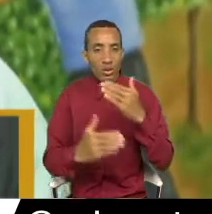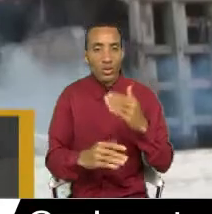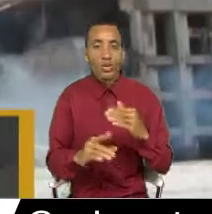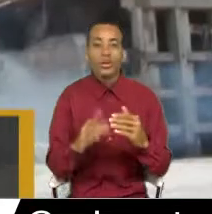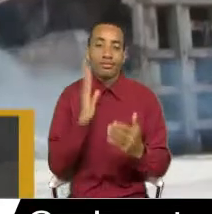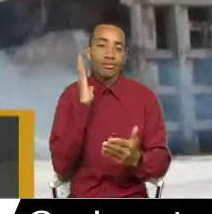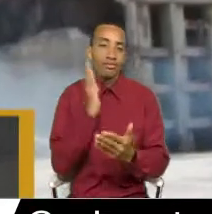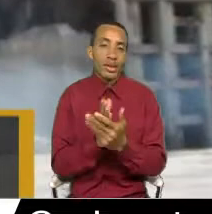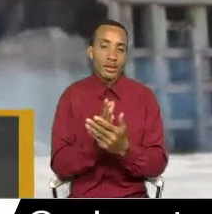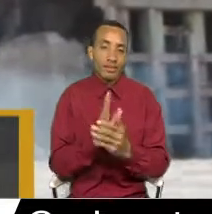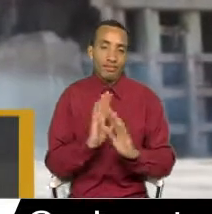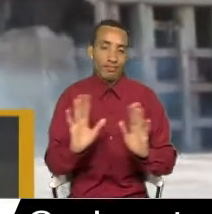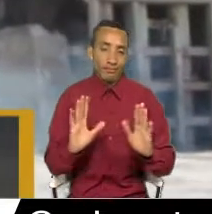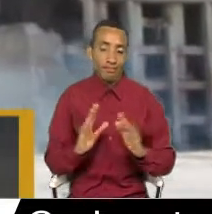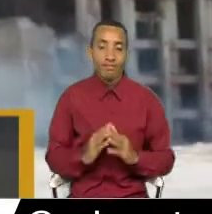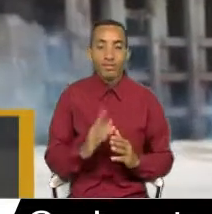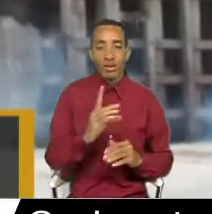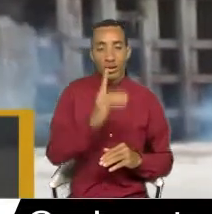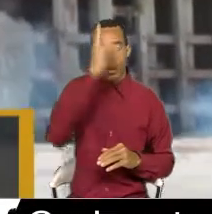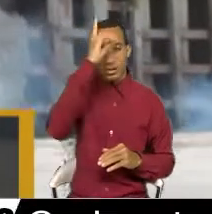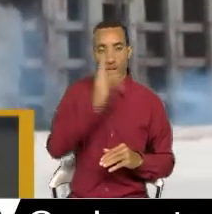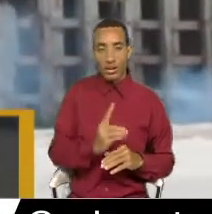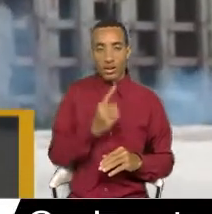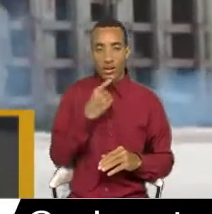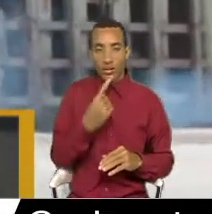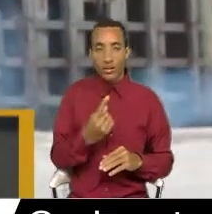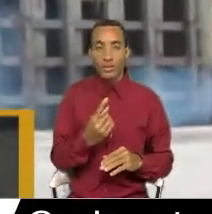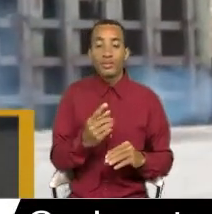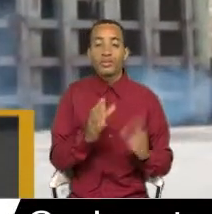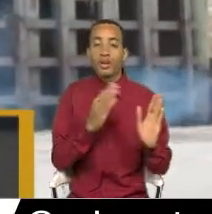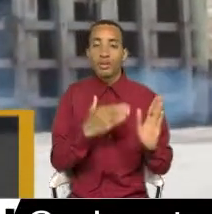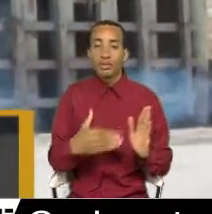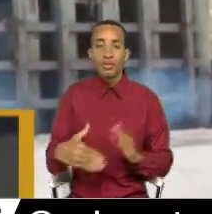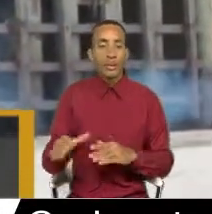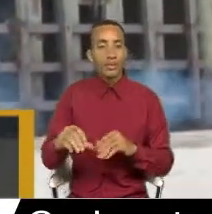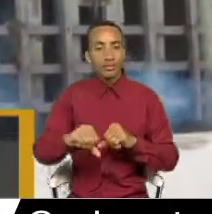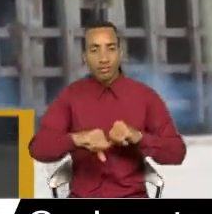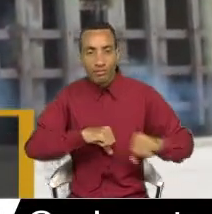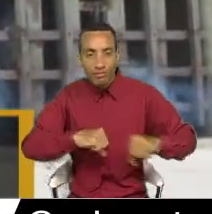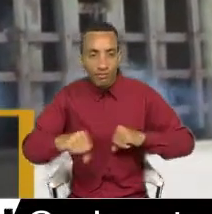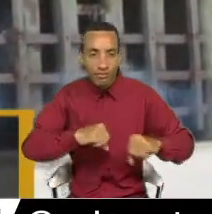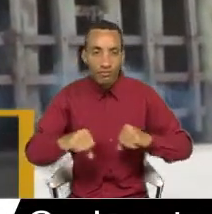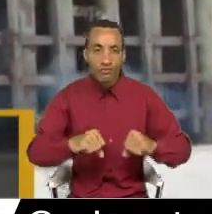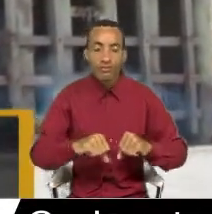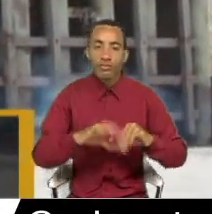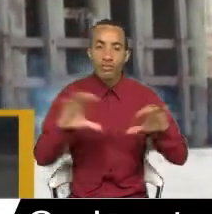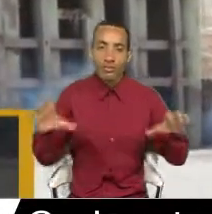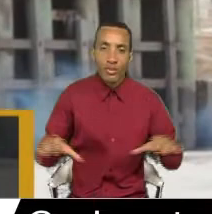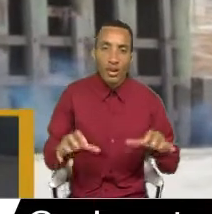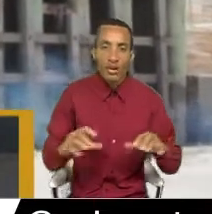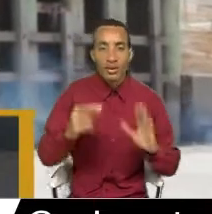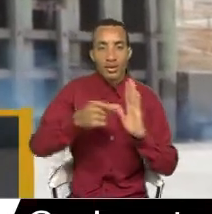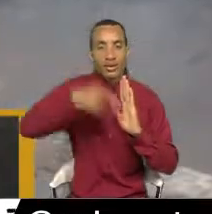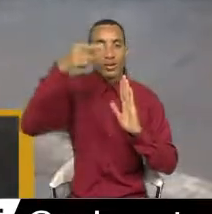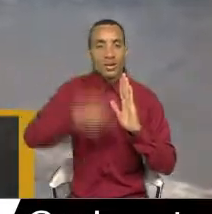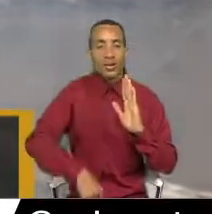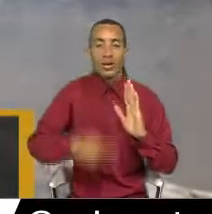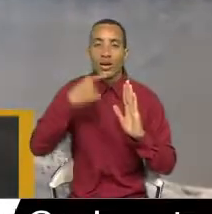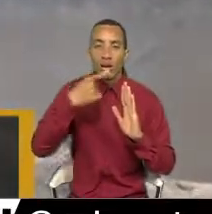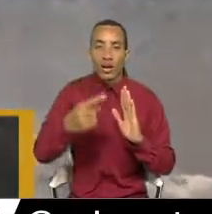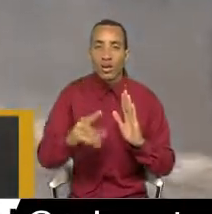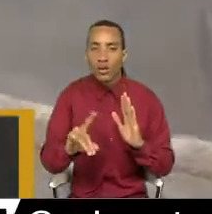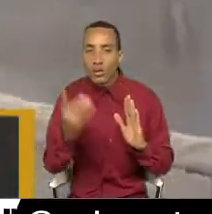encuentra. La decisión se tomó en medio de la construcción de un plan de acción que adelantan las autoridades con el objetivo de priorizar las